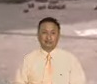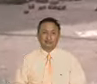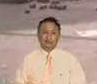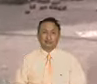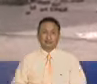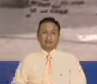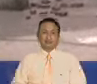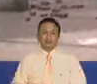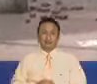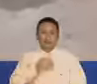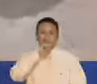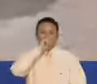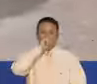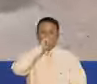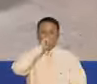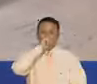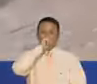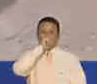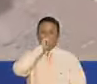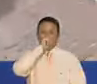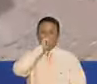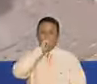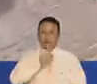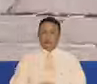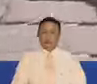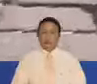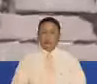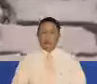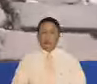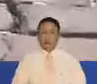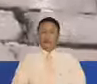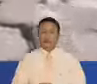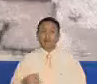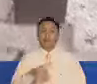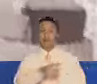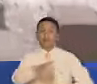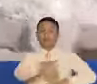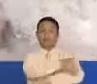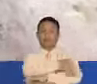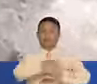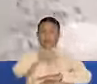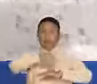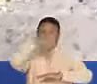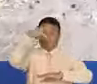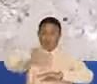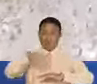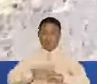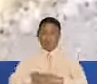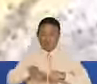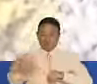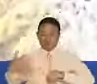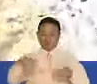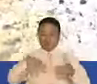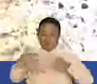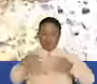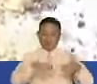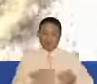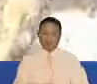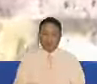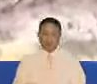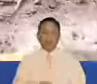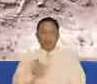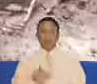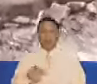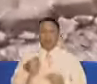Así se encuentra un tramo de la caminera del paso peatonal sobre la avenida Pichincha, con varios de los adoquines desprendidos. Los moradores